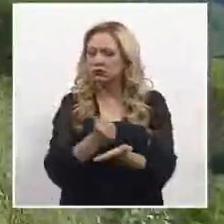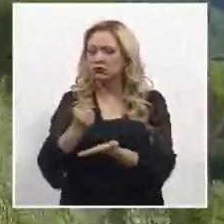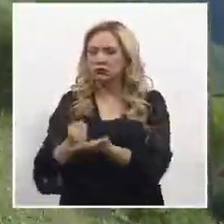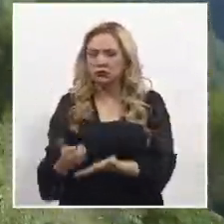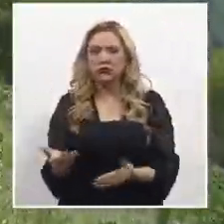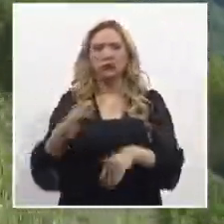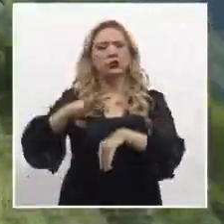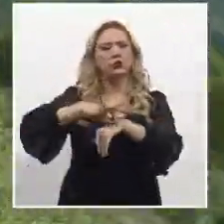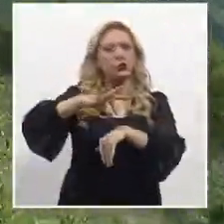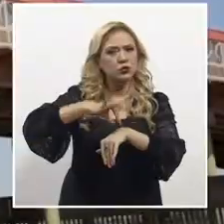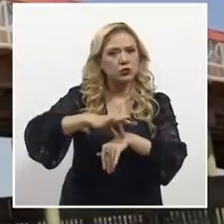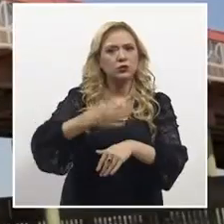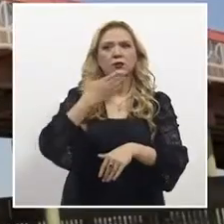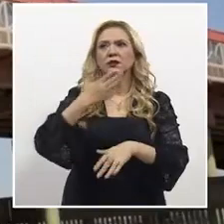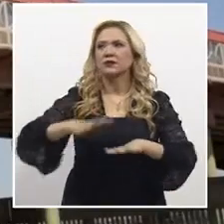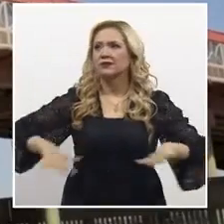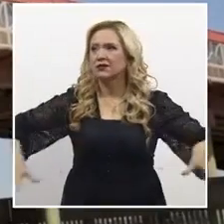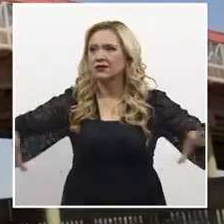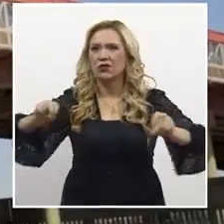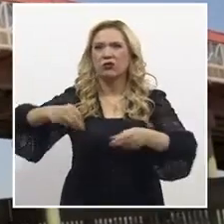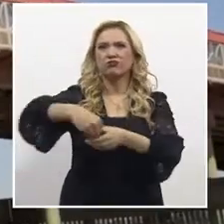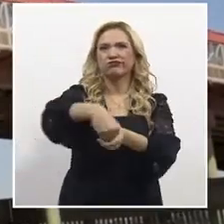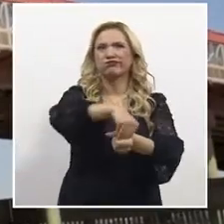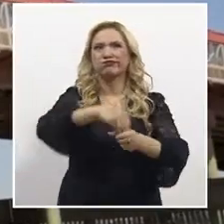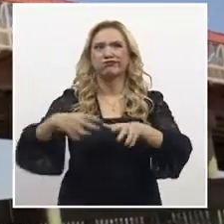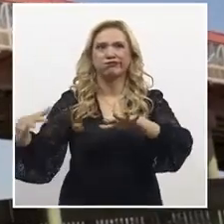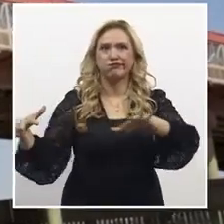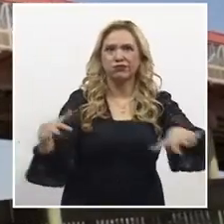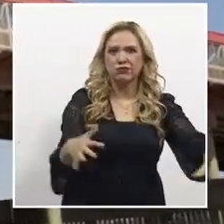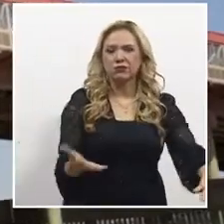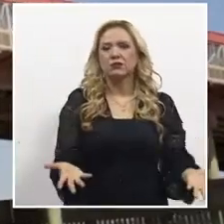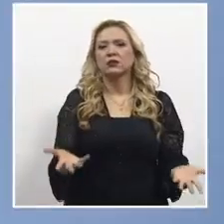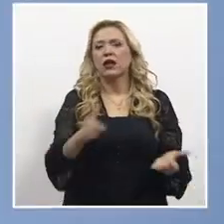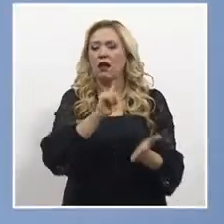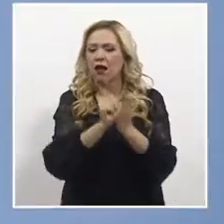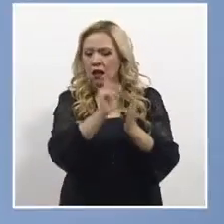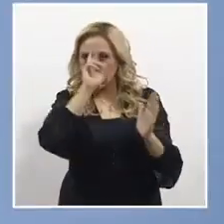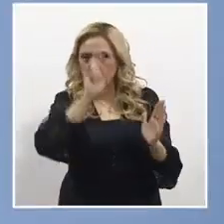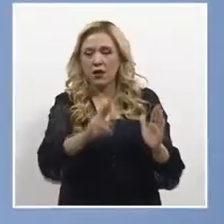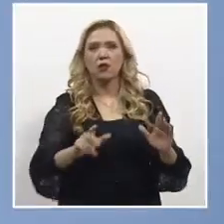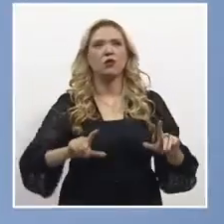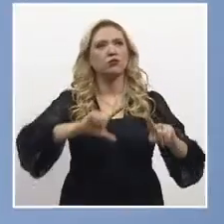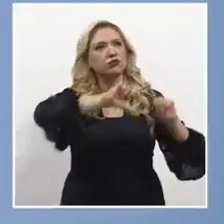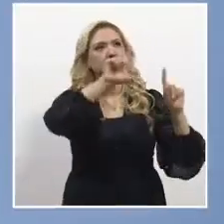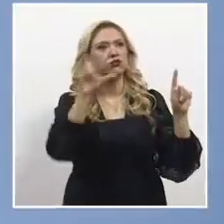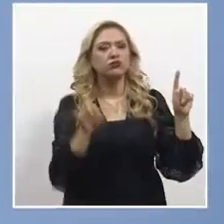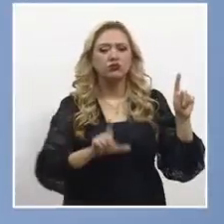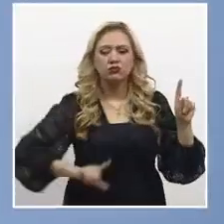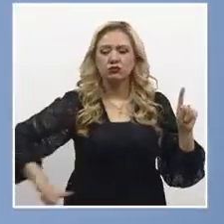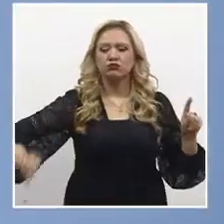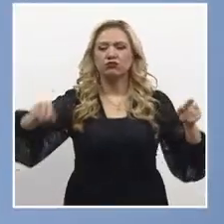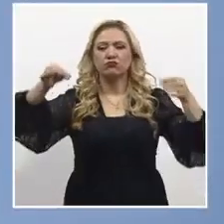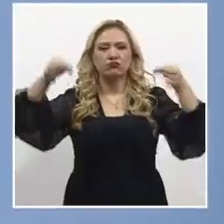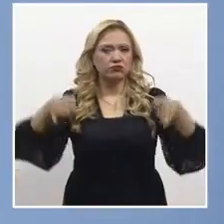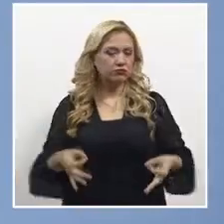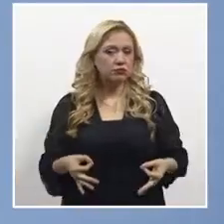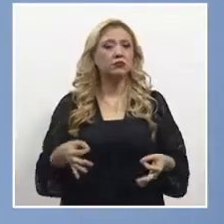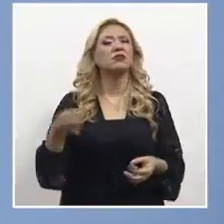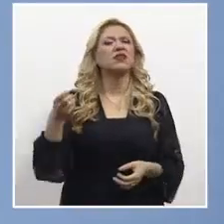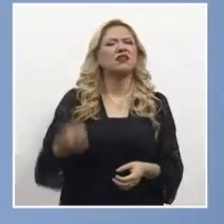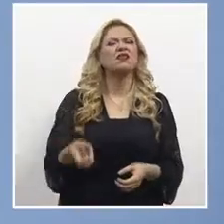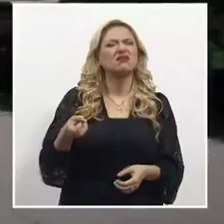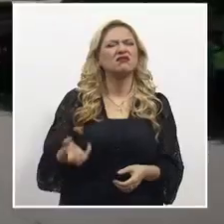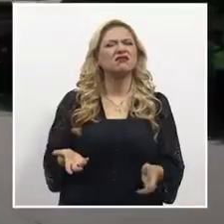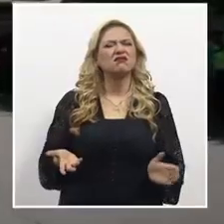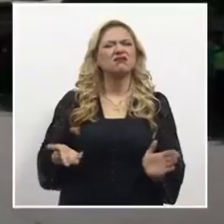los derechos humanos de los inmigrantes, el respeto al orden jurídico y la seguridad nacional. La sala explicó que la mencionada pena tampoco